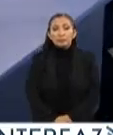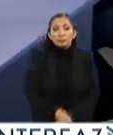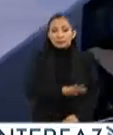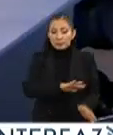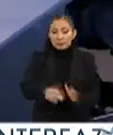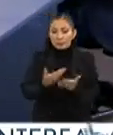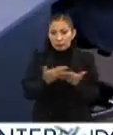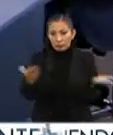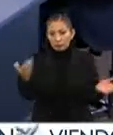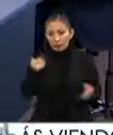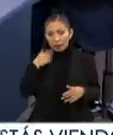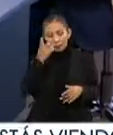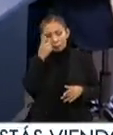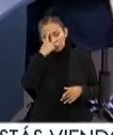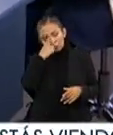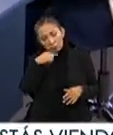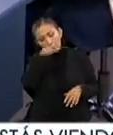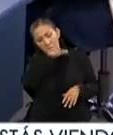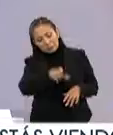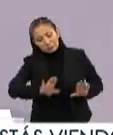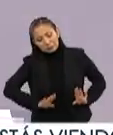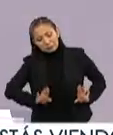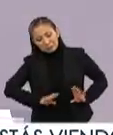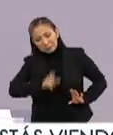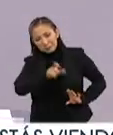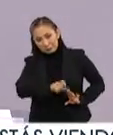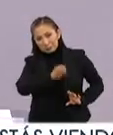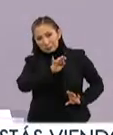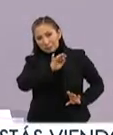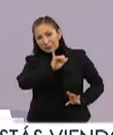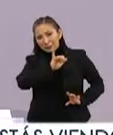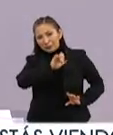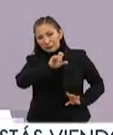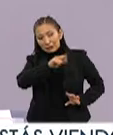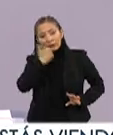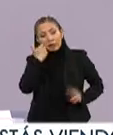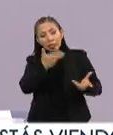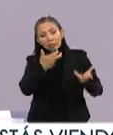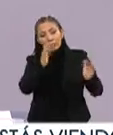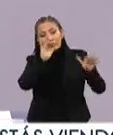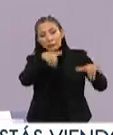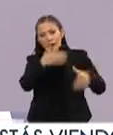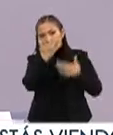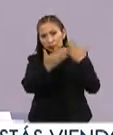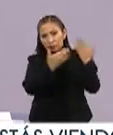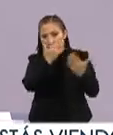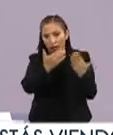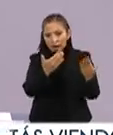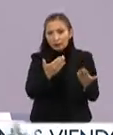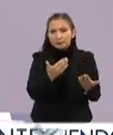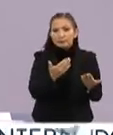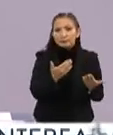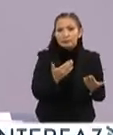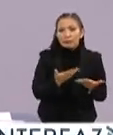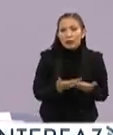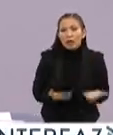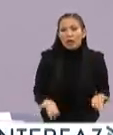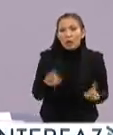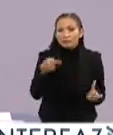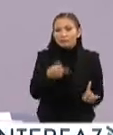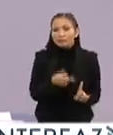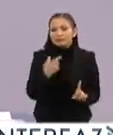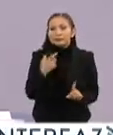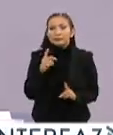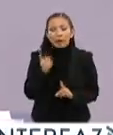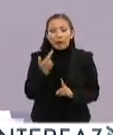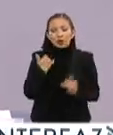del perfil de aquellos jóvenes que aspiren a ingresar a esta nueva carrera, que bueno, en esta ocasión en particular